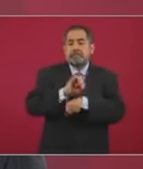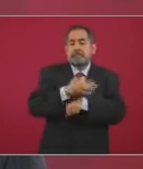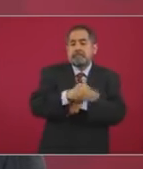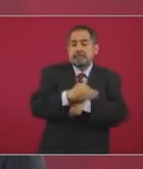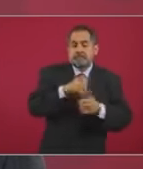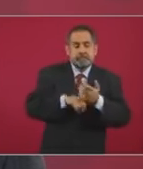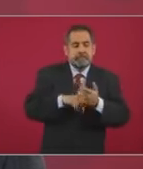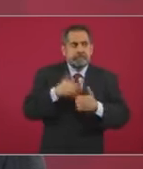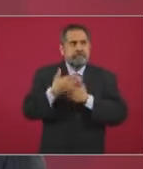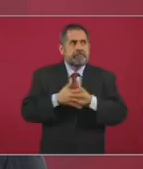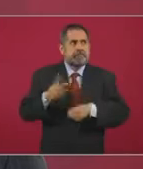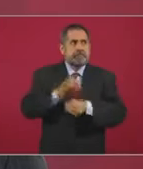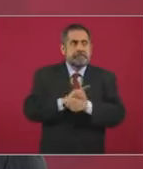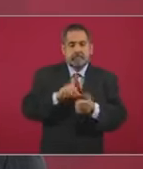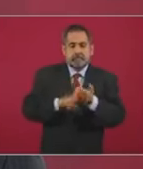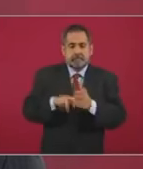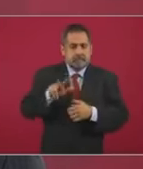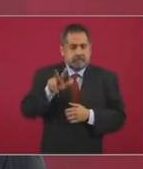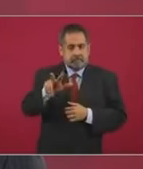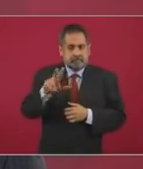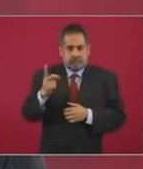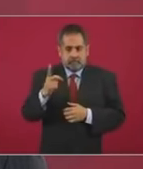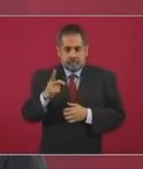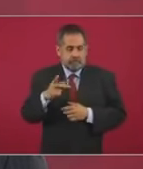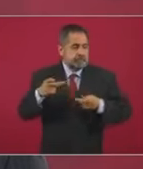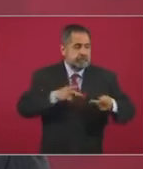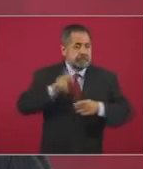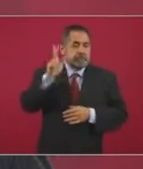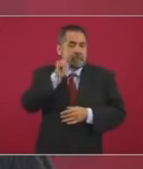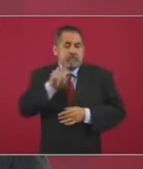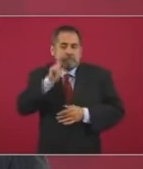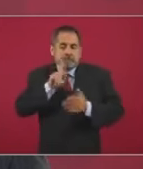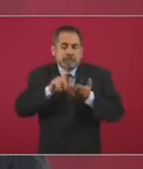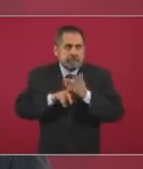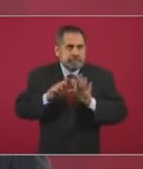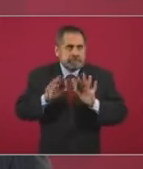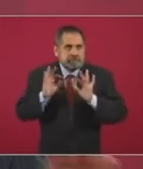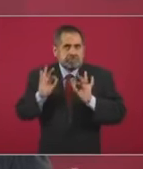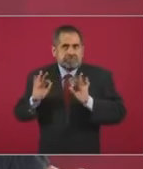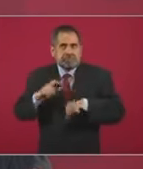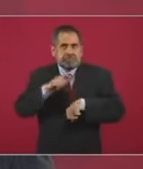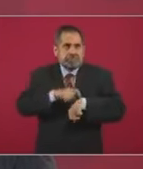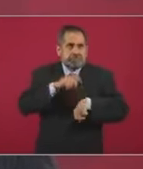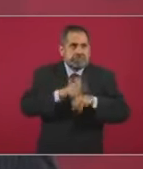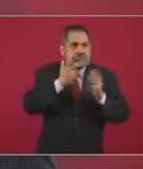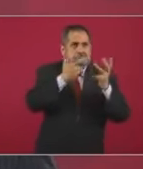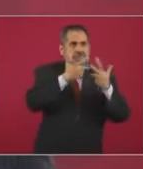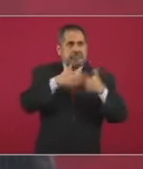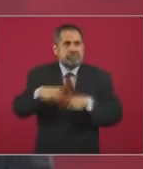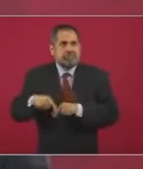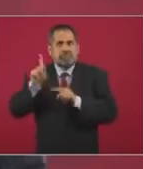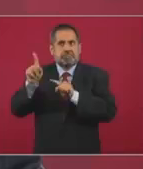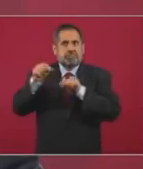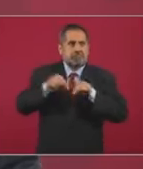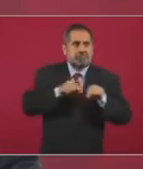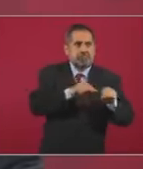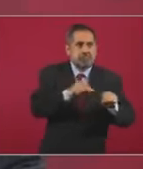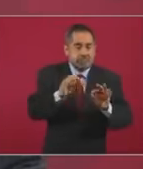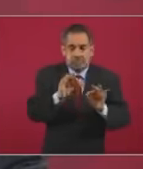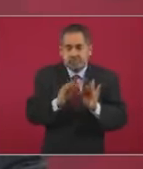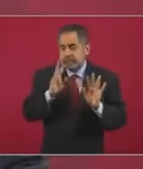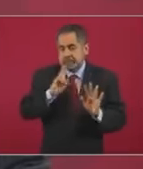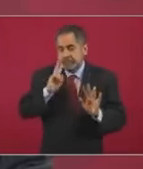para el próximo 18 de diciembre, en el que se hará ya toda la armonización del proceso. También lo